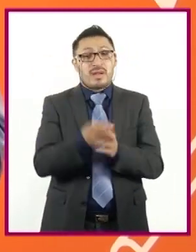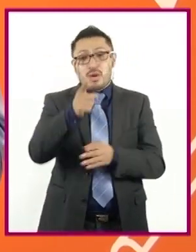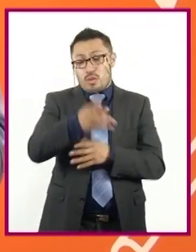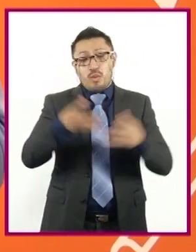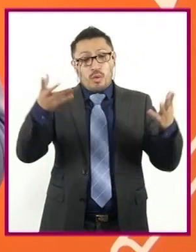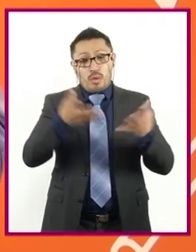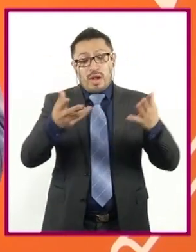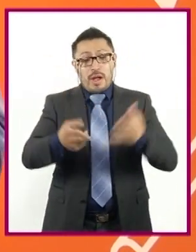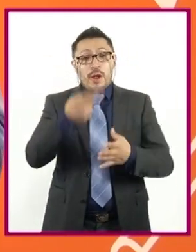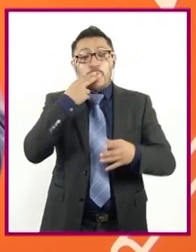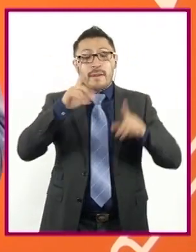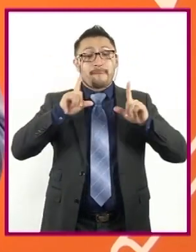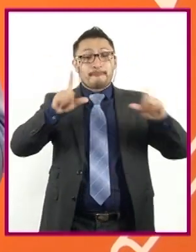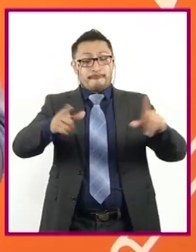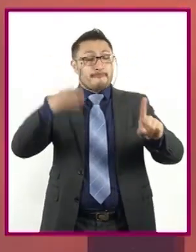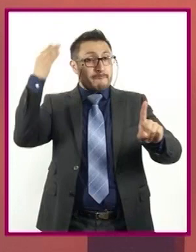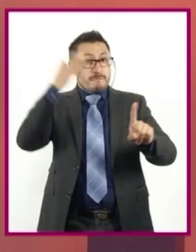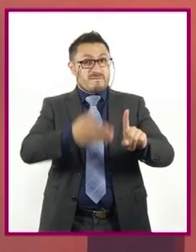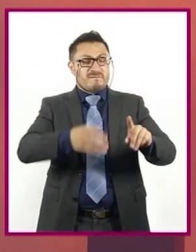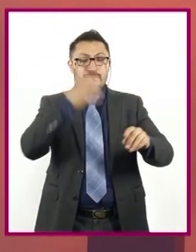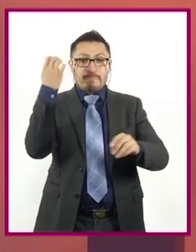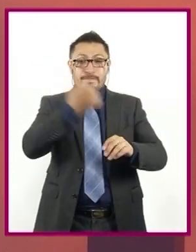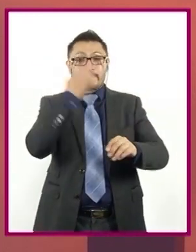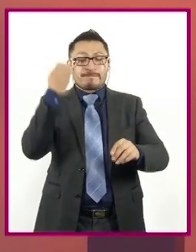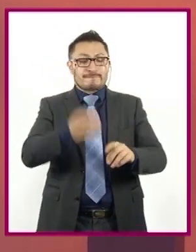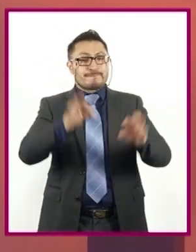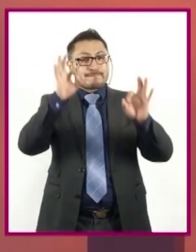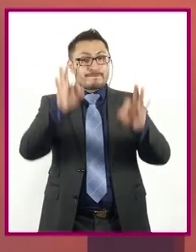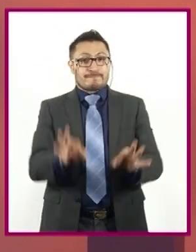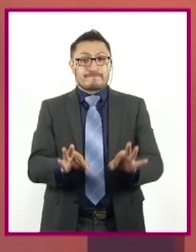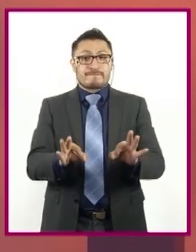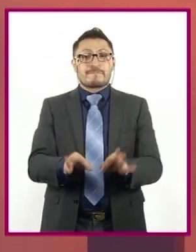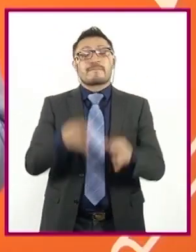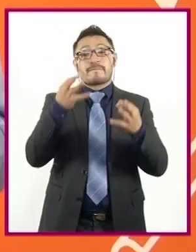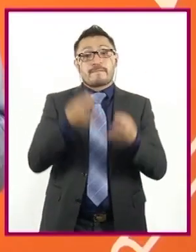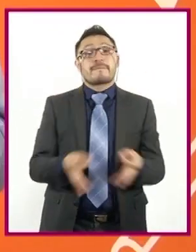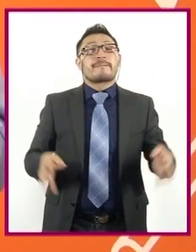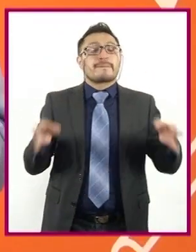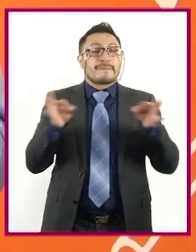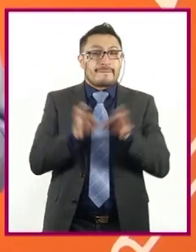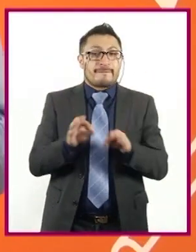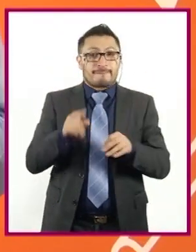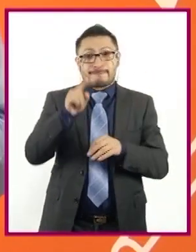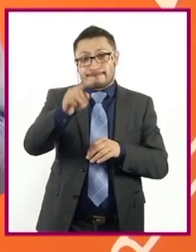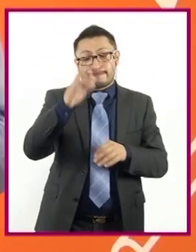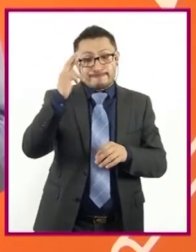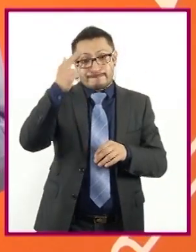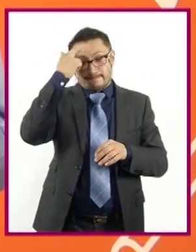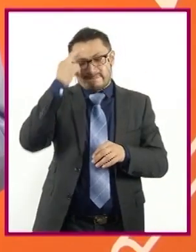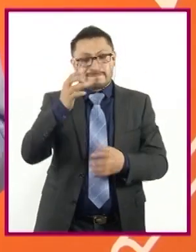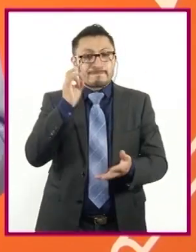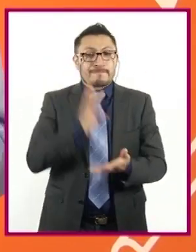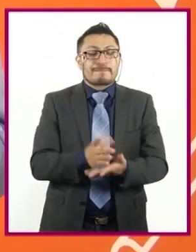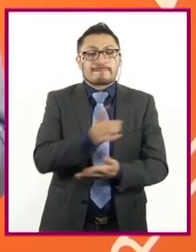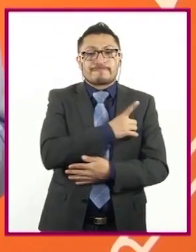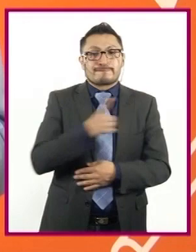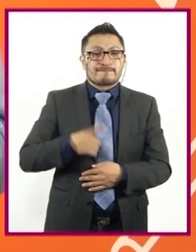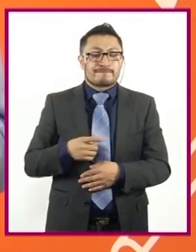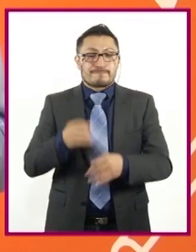utilicen las fichas con un propósito académico determinado, es importante recalcar que solo deben